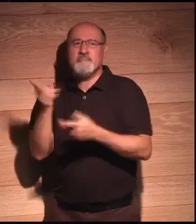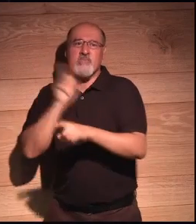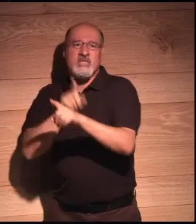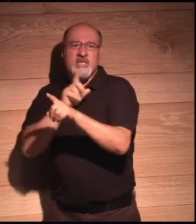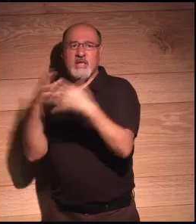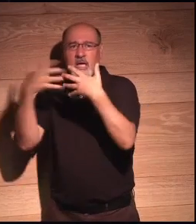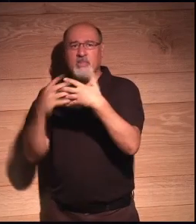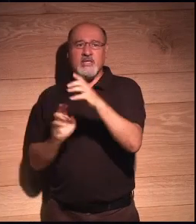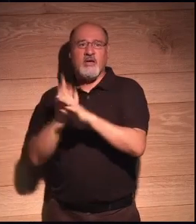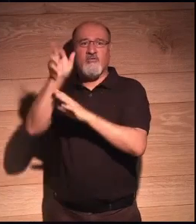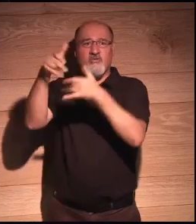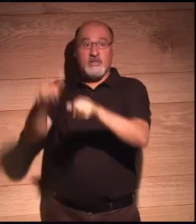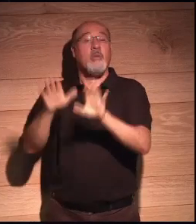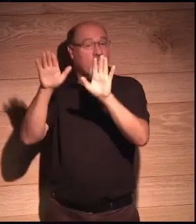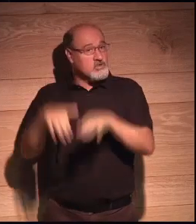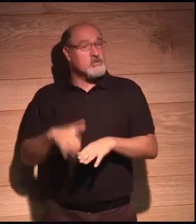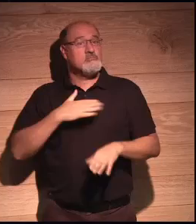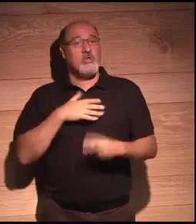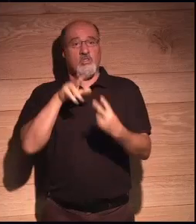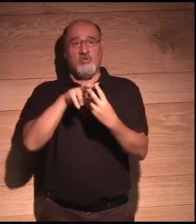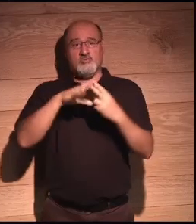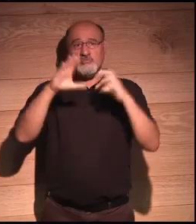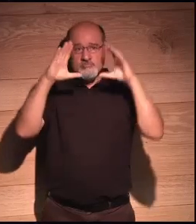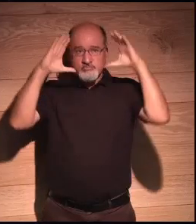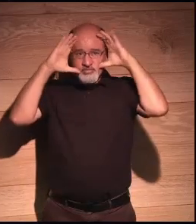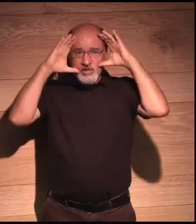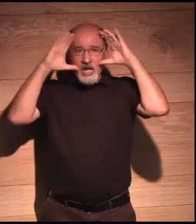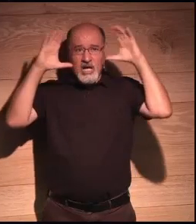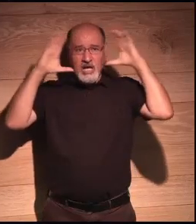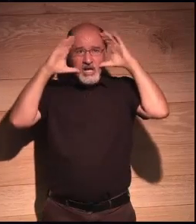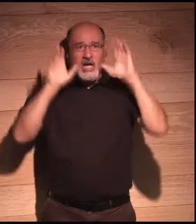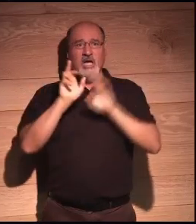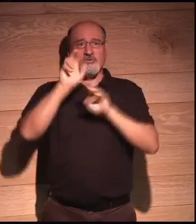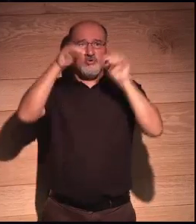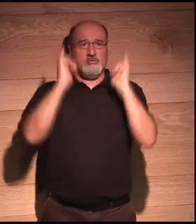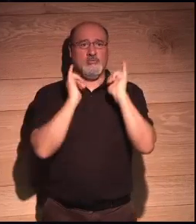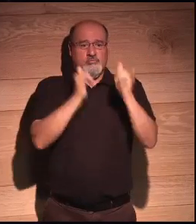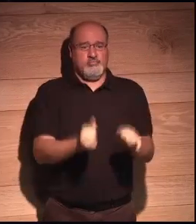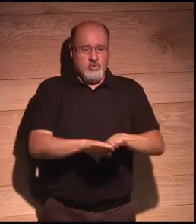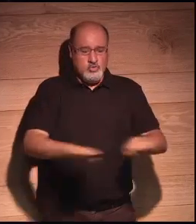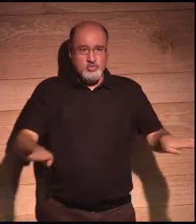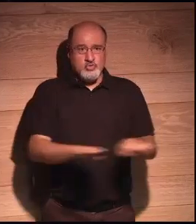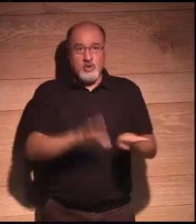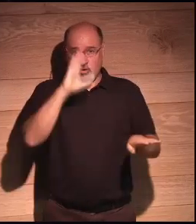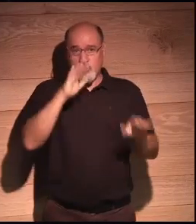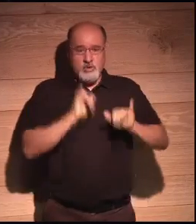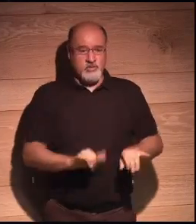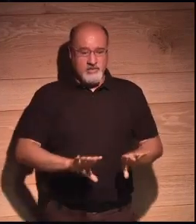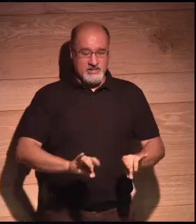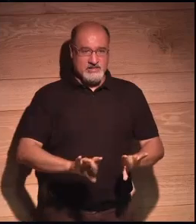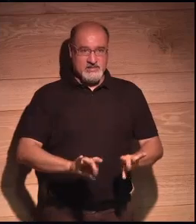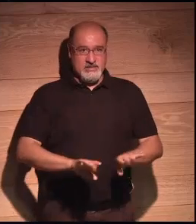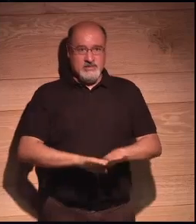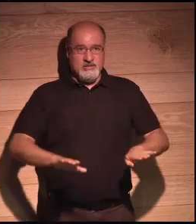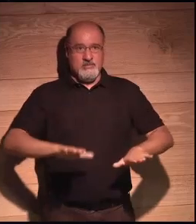y Aldrin estaban en el suelo de la Luna y estaban emitiendo desde ahí, y los sensores que plantaron, el detector,